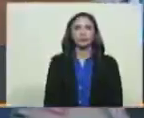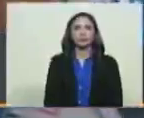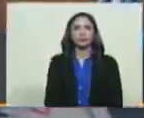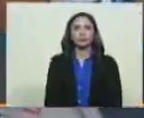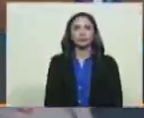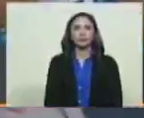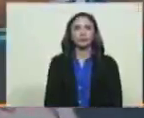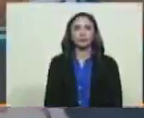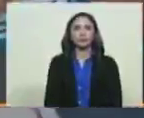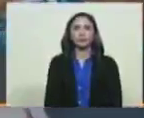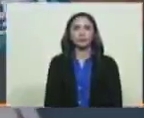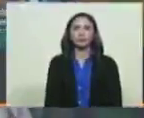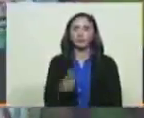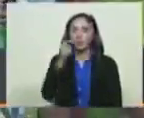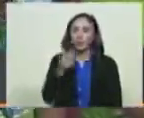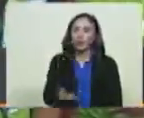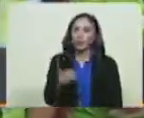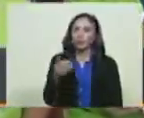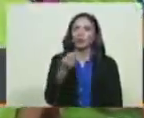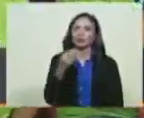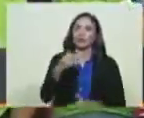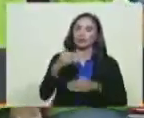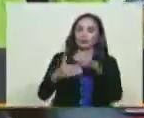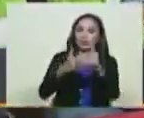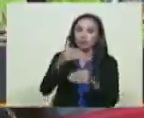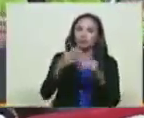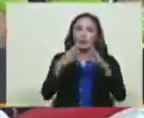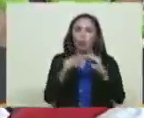es muy importante todo esto compañero